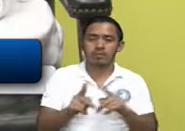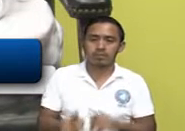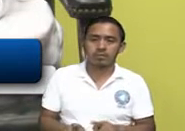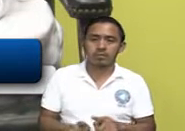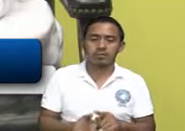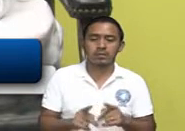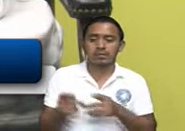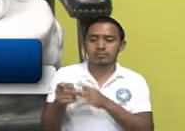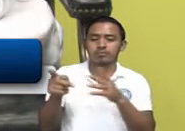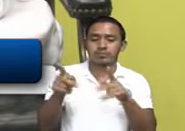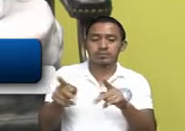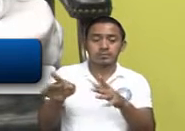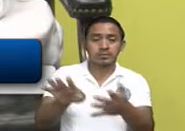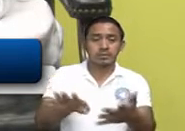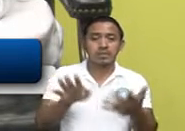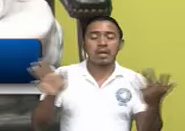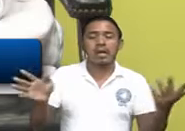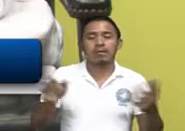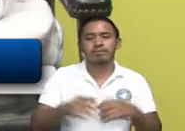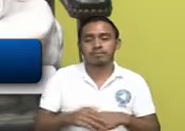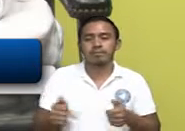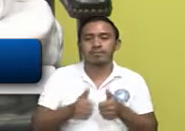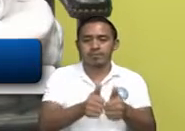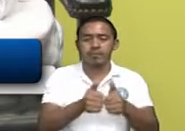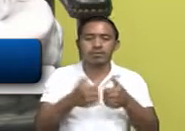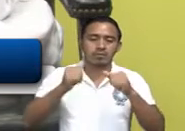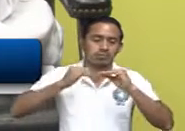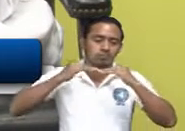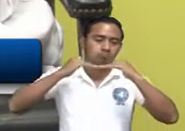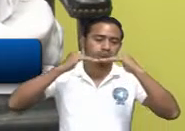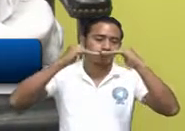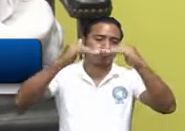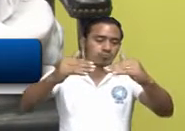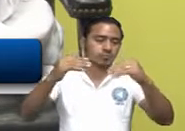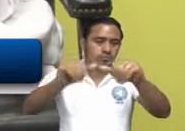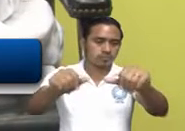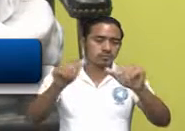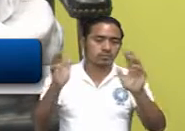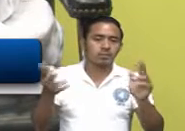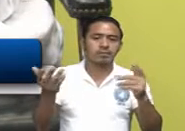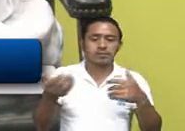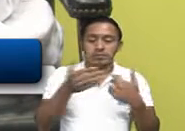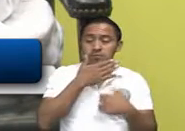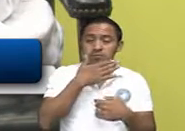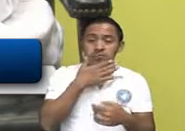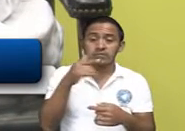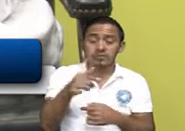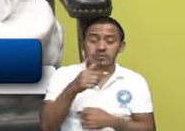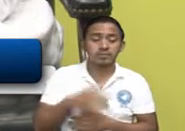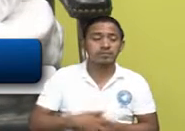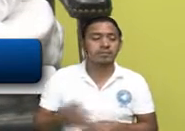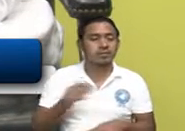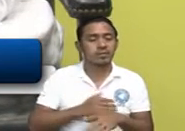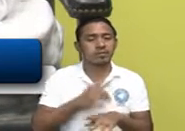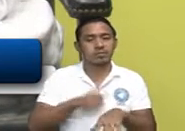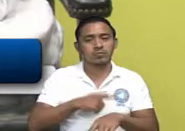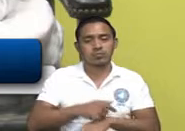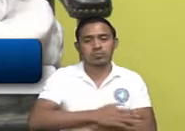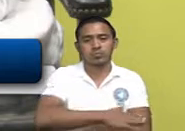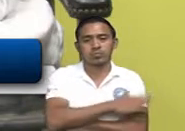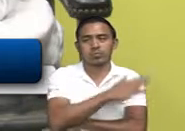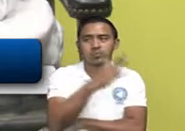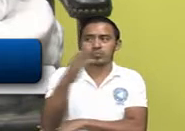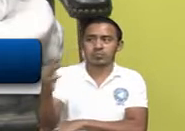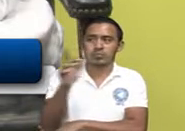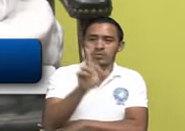querido, lógicamente el acompañamiento es permanente, tal vez no solo en el momento de la crisis, sino en toda la etapa del duelo, que tiene su periodo de por